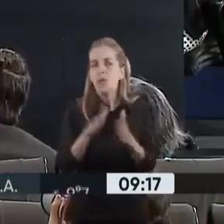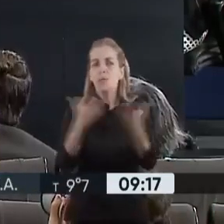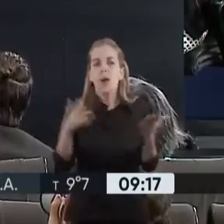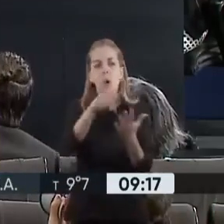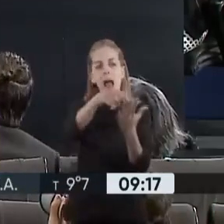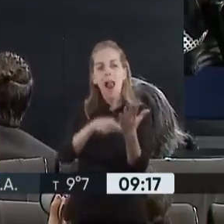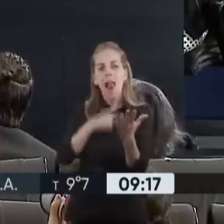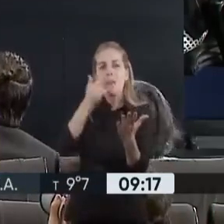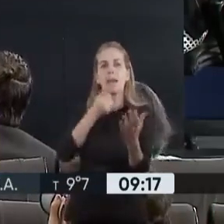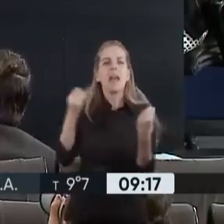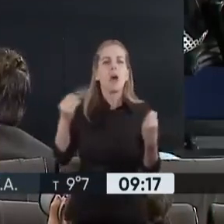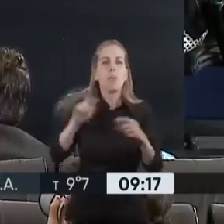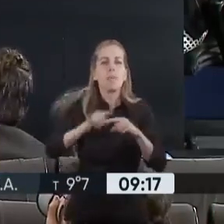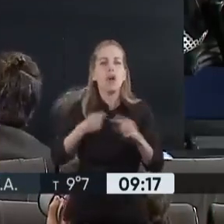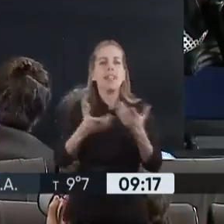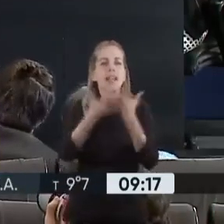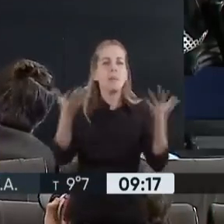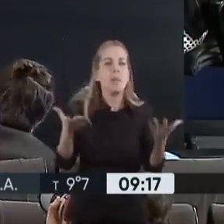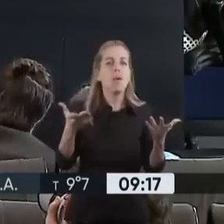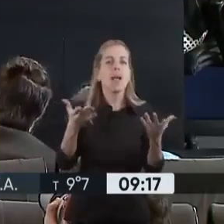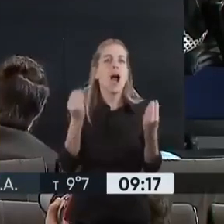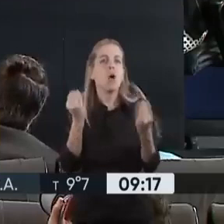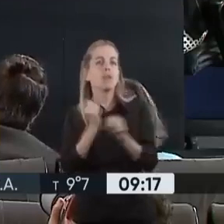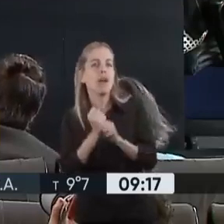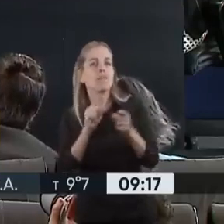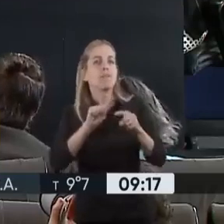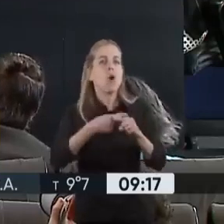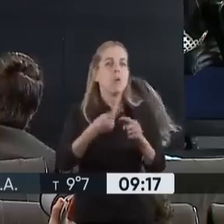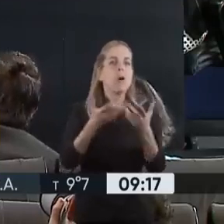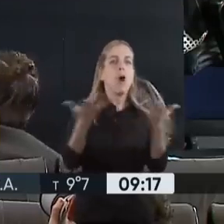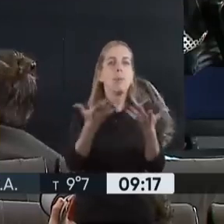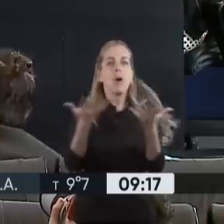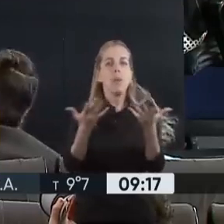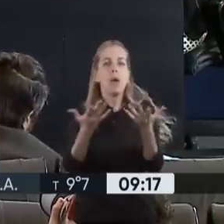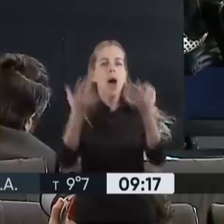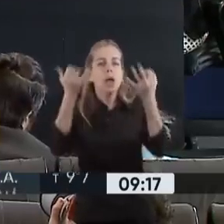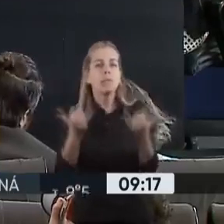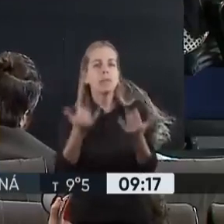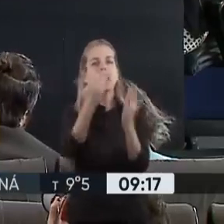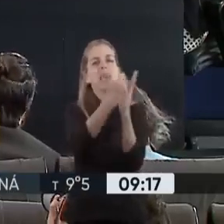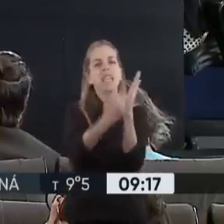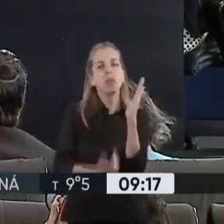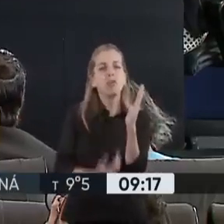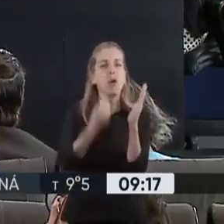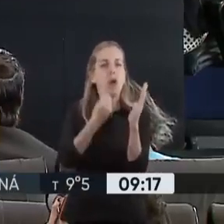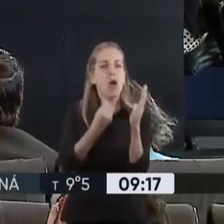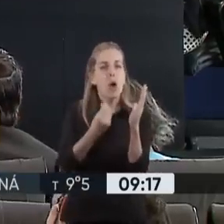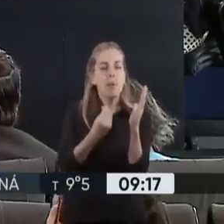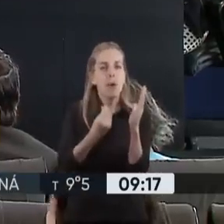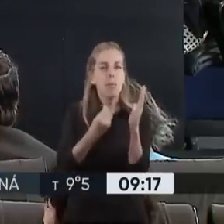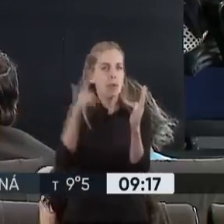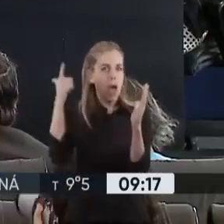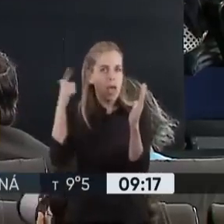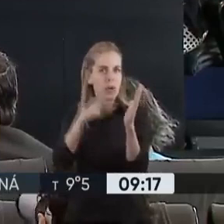diga que una política pública o un conjunto de políticas públicas no simplemente a partir de un diagnóstico